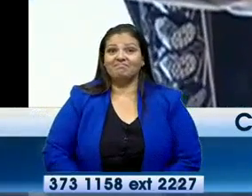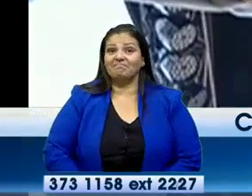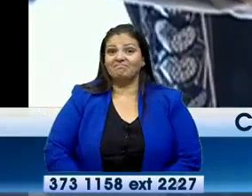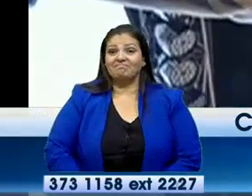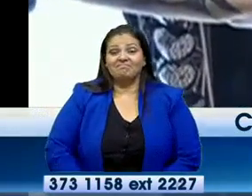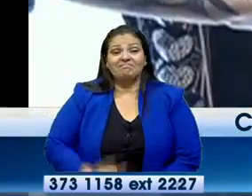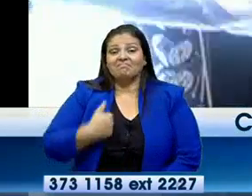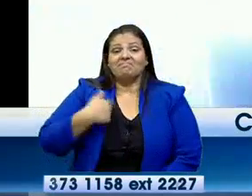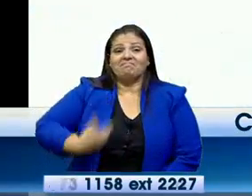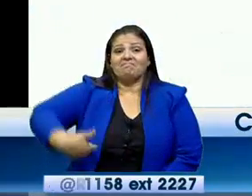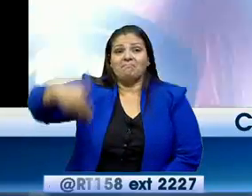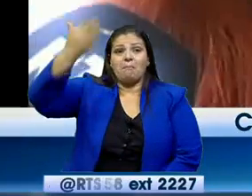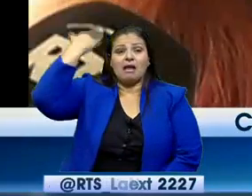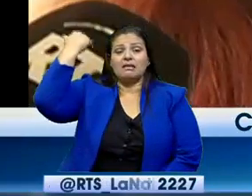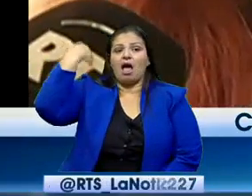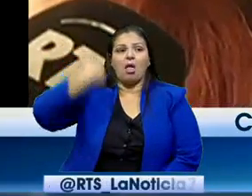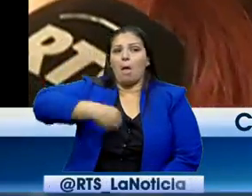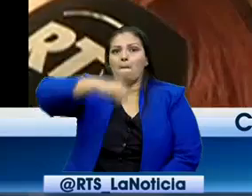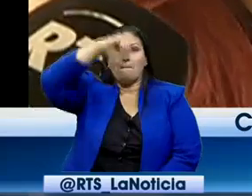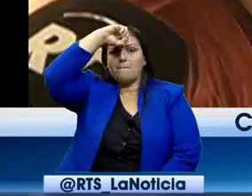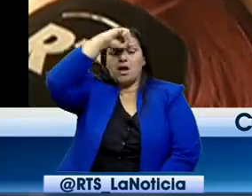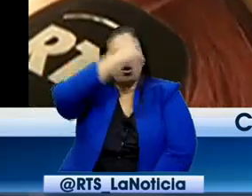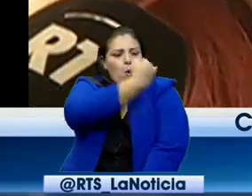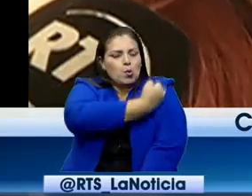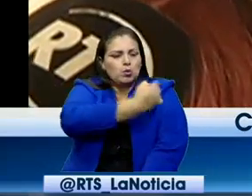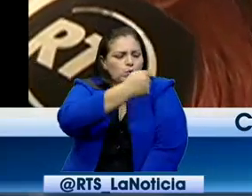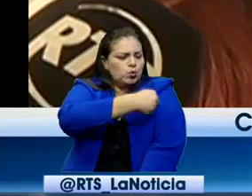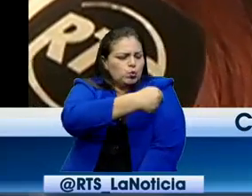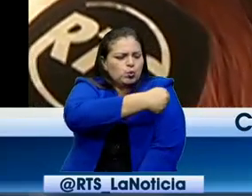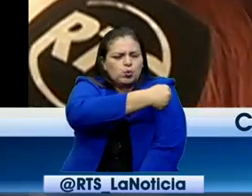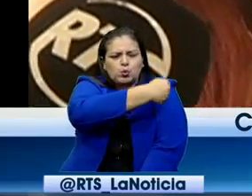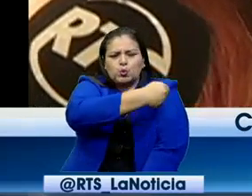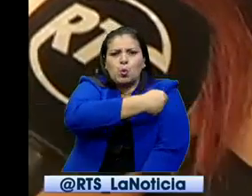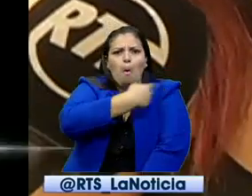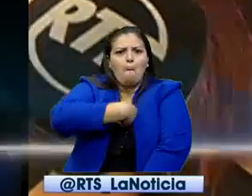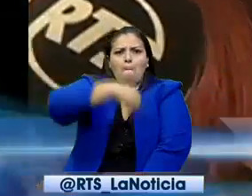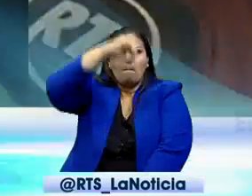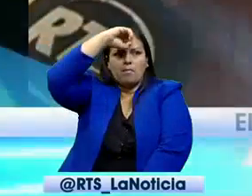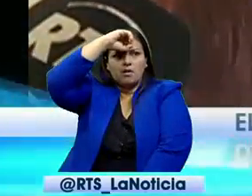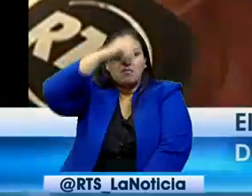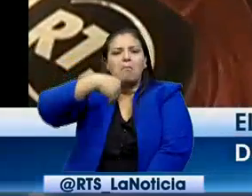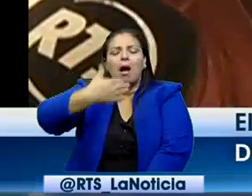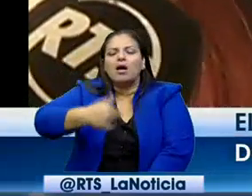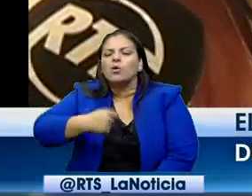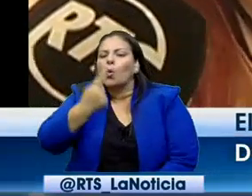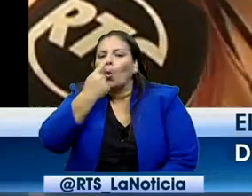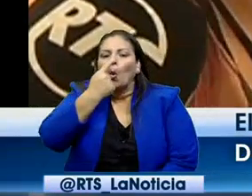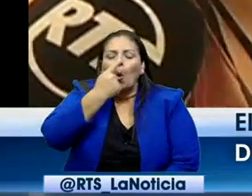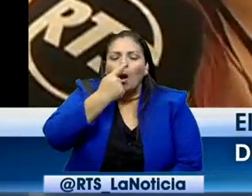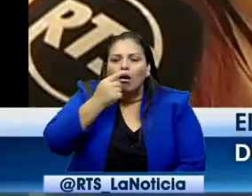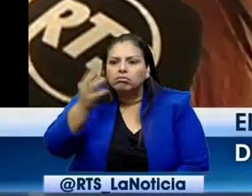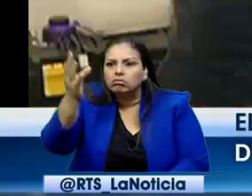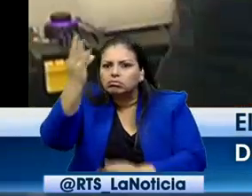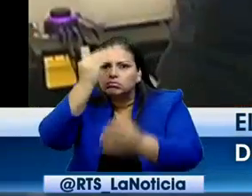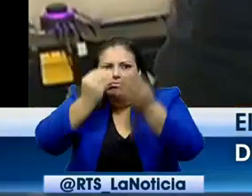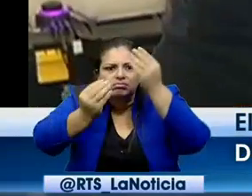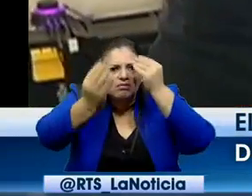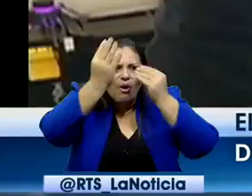de curiosa, buscando entre las áreas del arte, encontré que en realidad tatuar es lo que más me apasiona ha sido mi oficio.